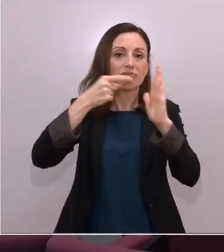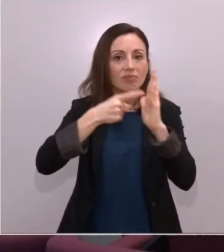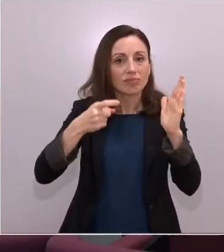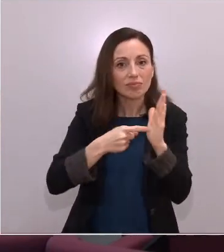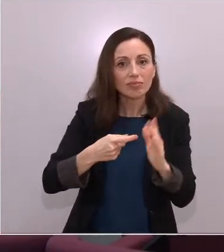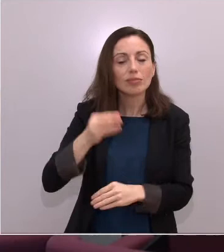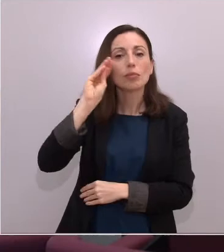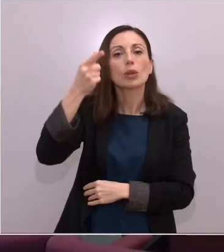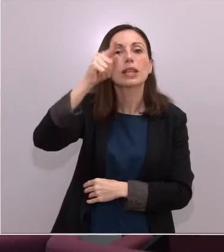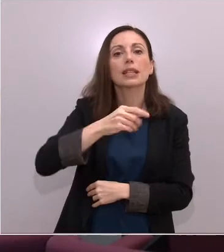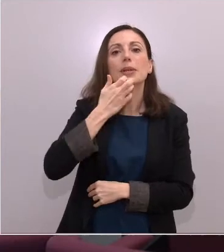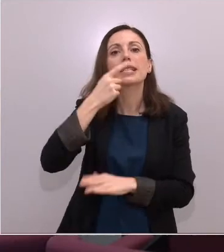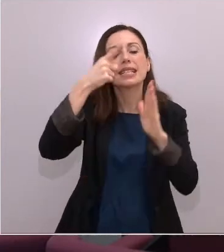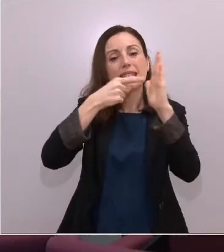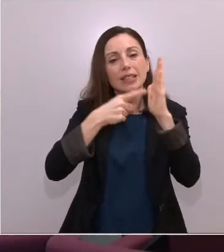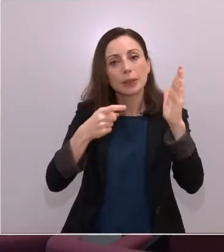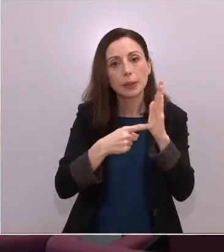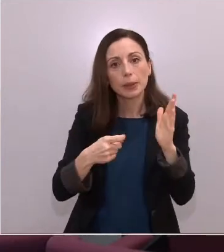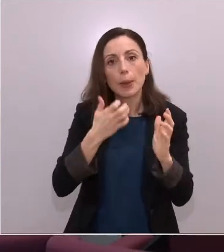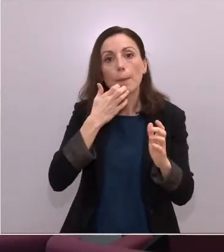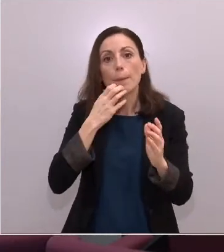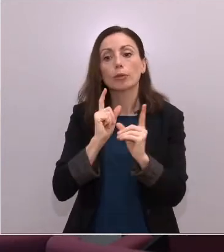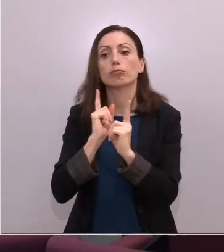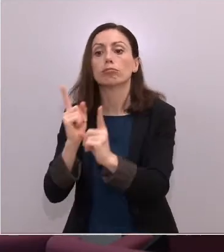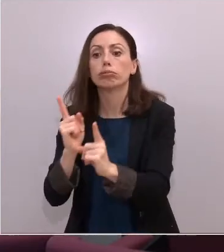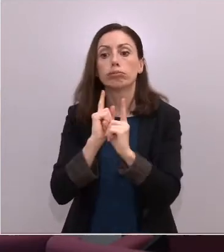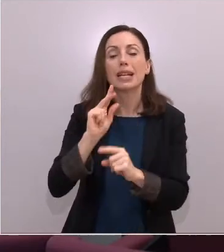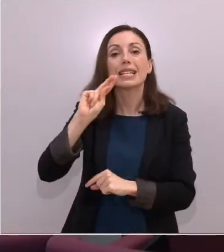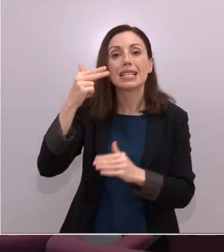la desescalada contemplaría desde un principio los desplazamientos a las segundas residencias dentro de la región.